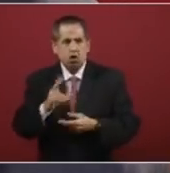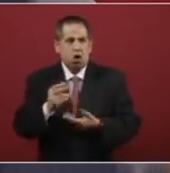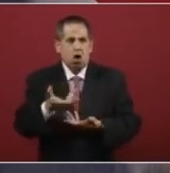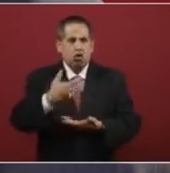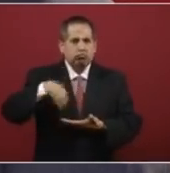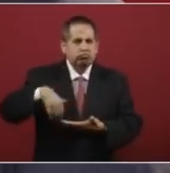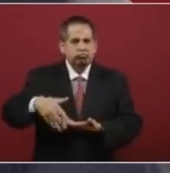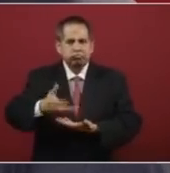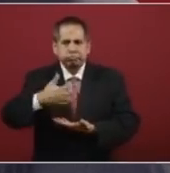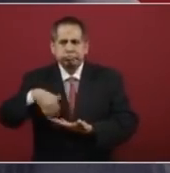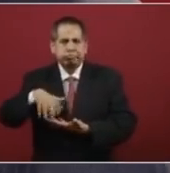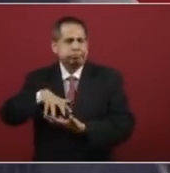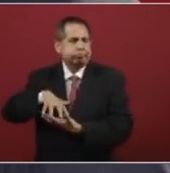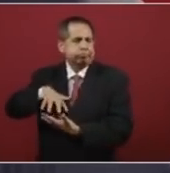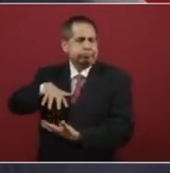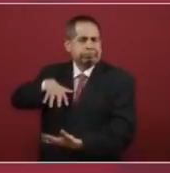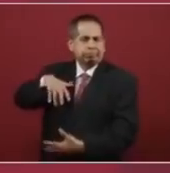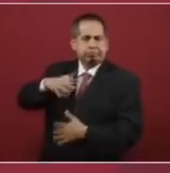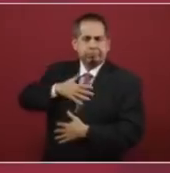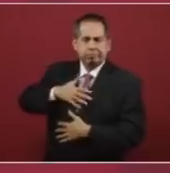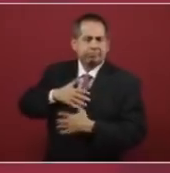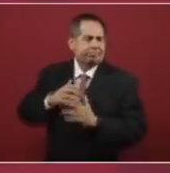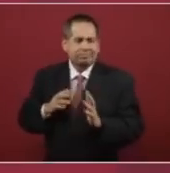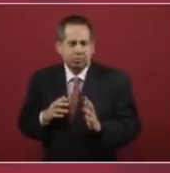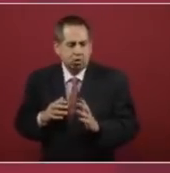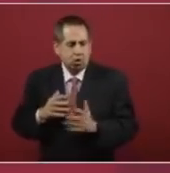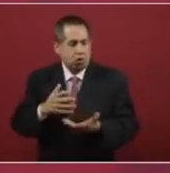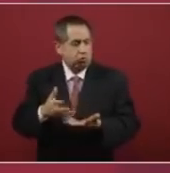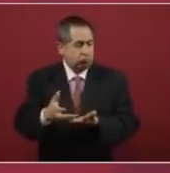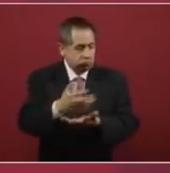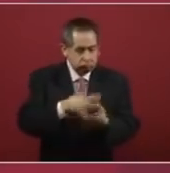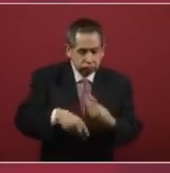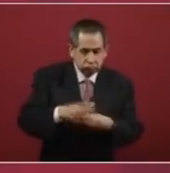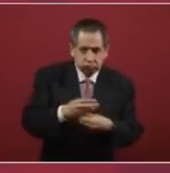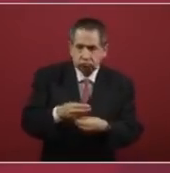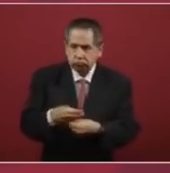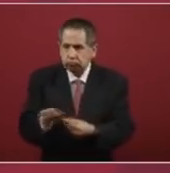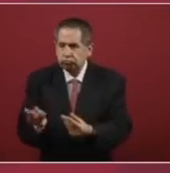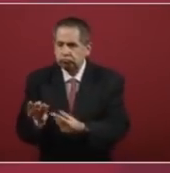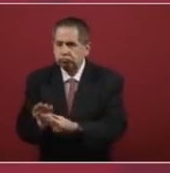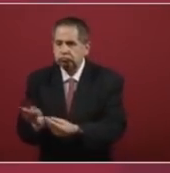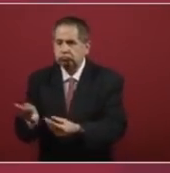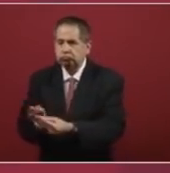riqueza, se trata de crear la riqueza